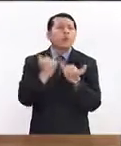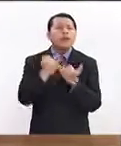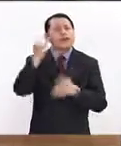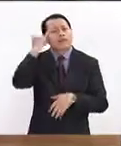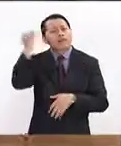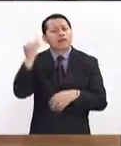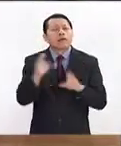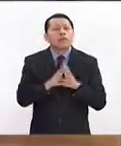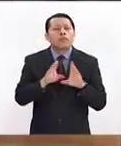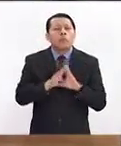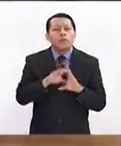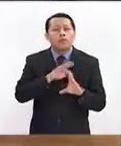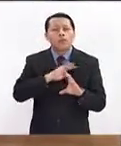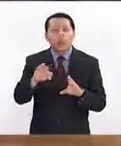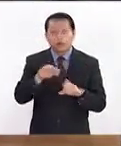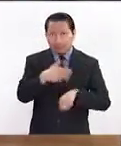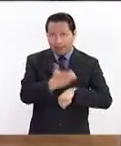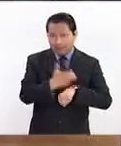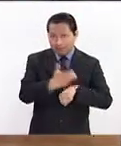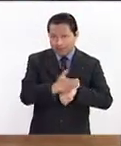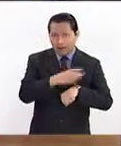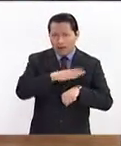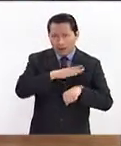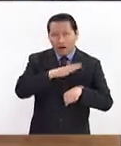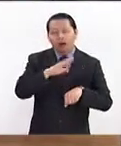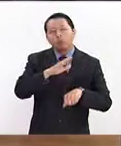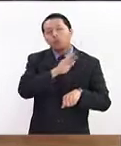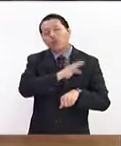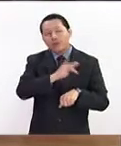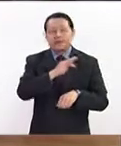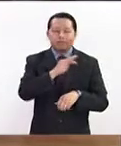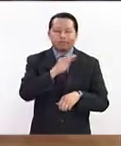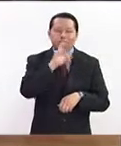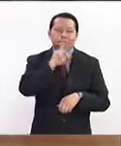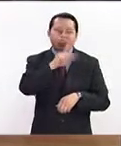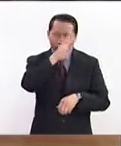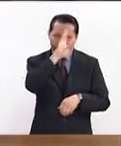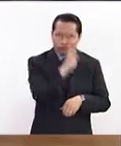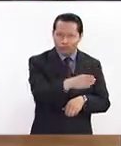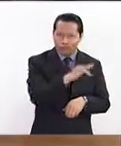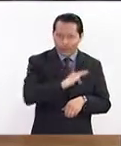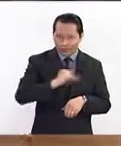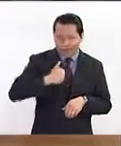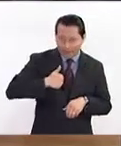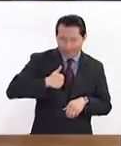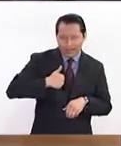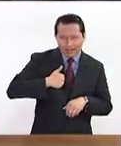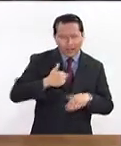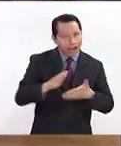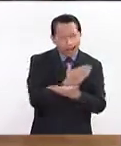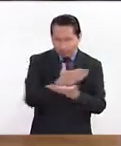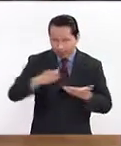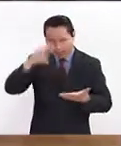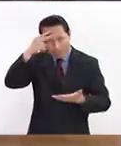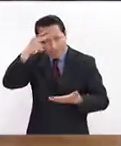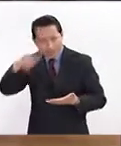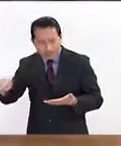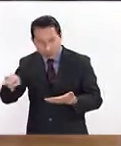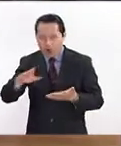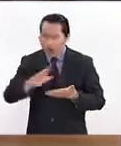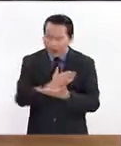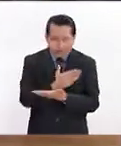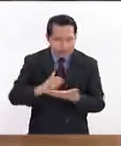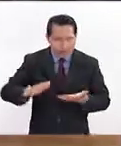este escenario de, por parte de Estados Unidos, de acuerdos bilaterales, ¿no? Con Canadá y con México. ¿Esto qué